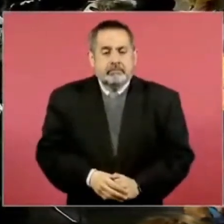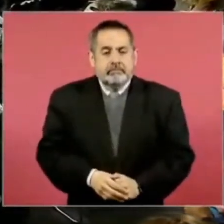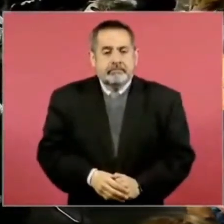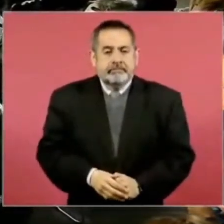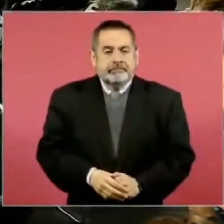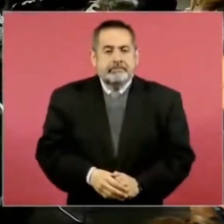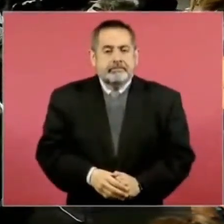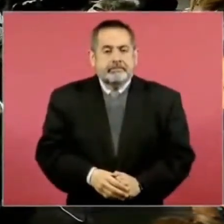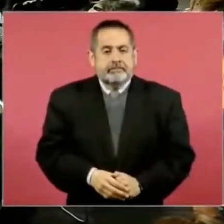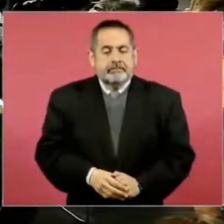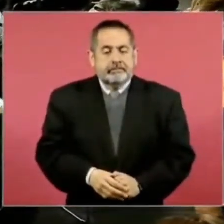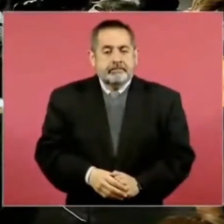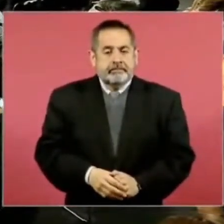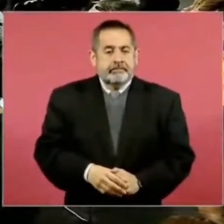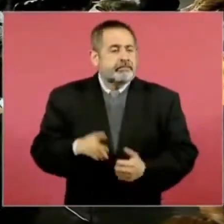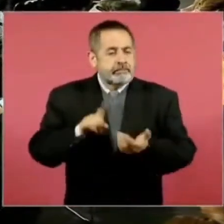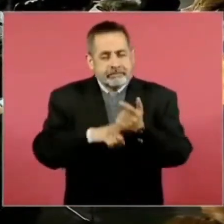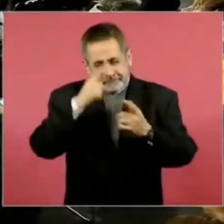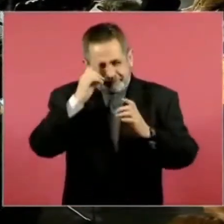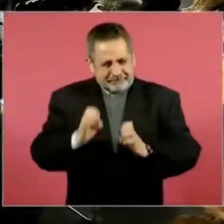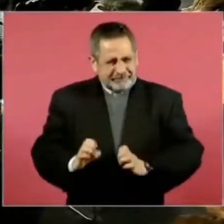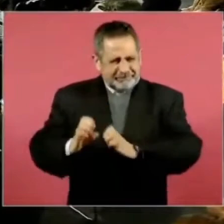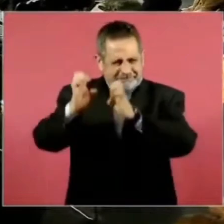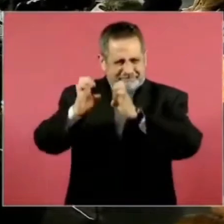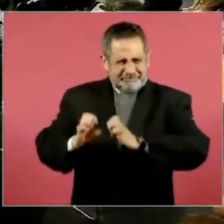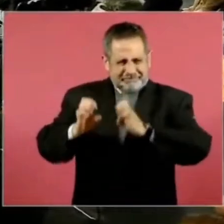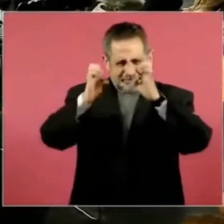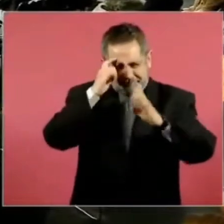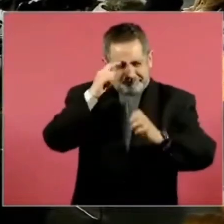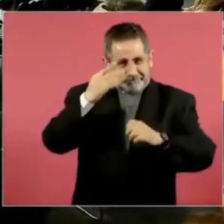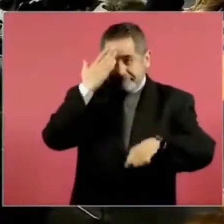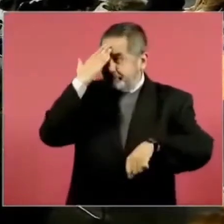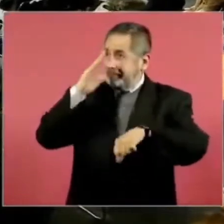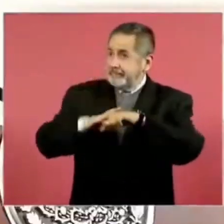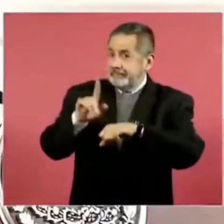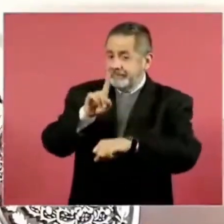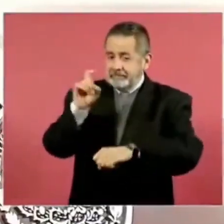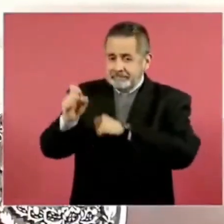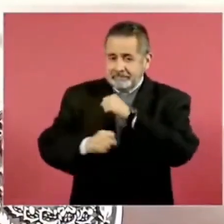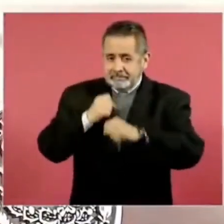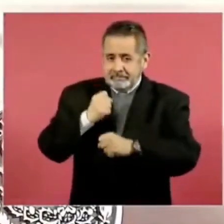Hasta los edificios que se hicieron para celebrar el centenario se